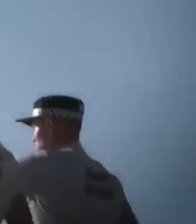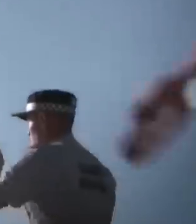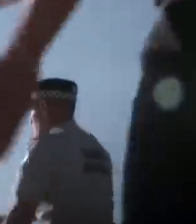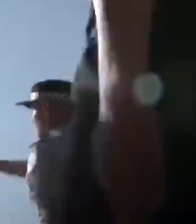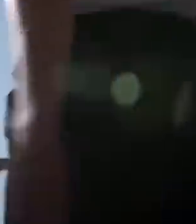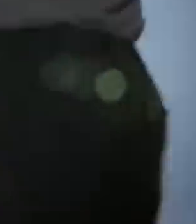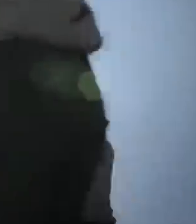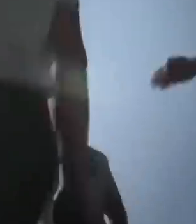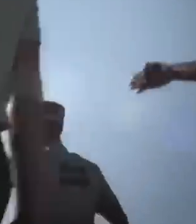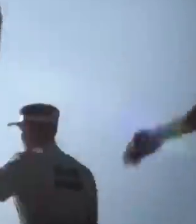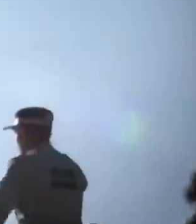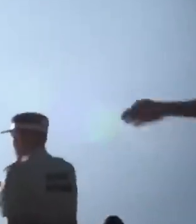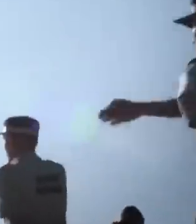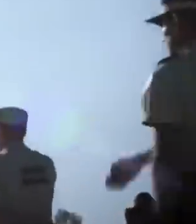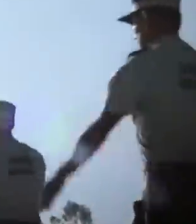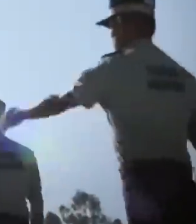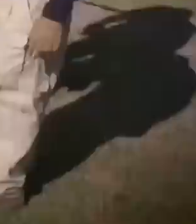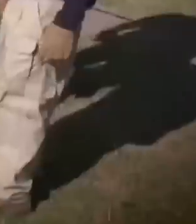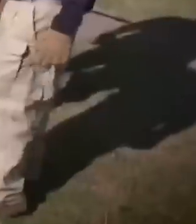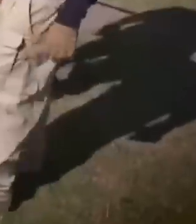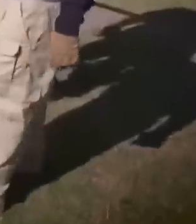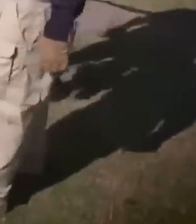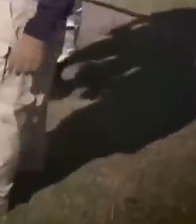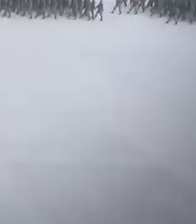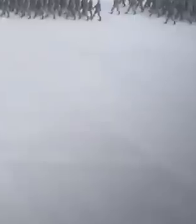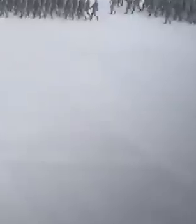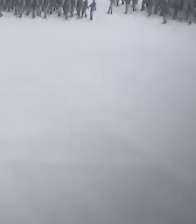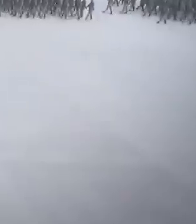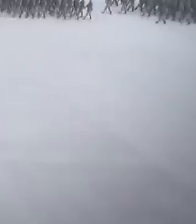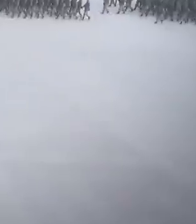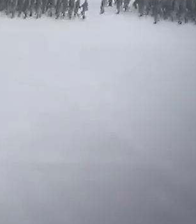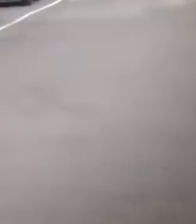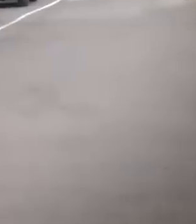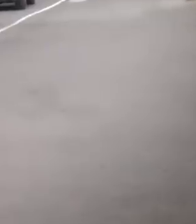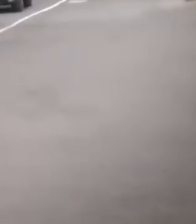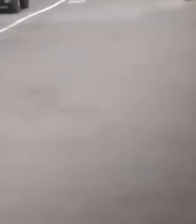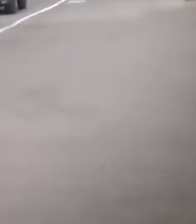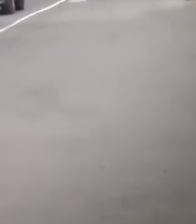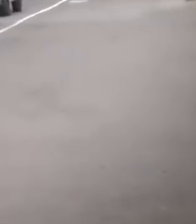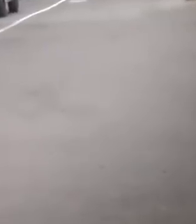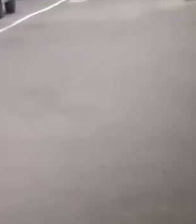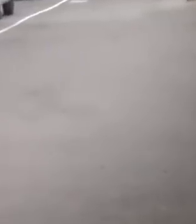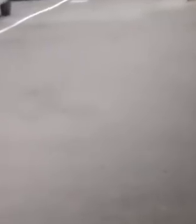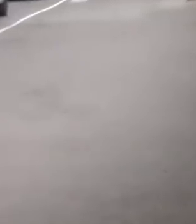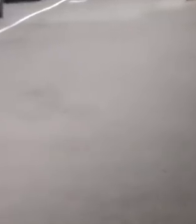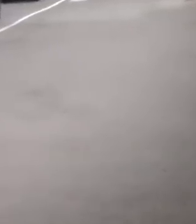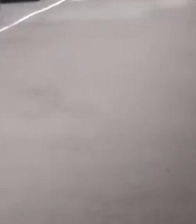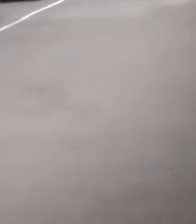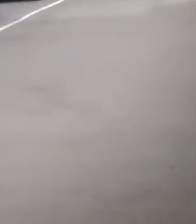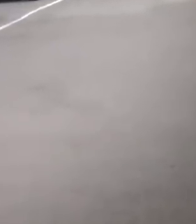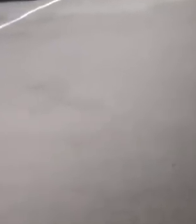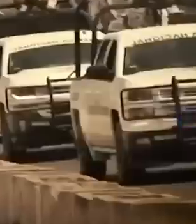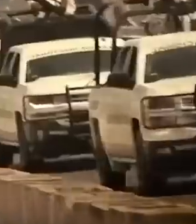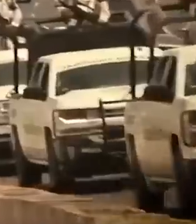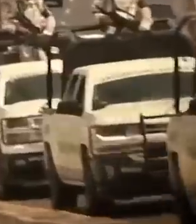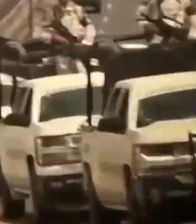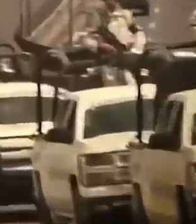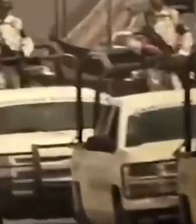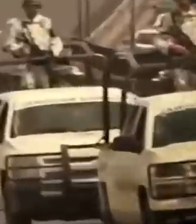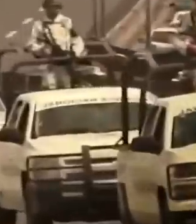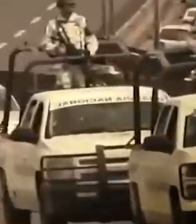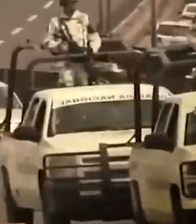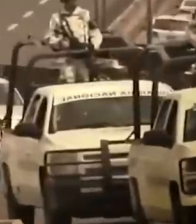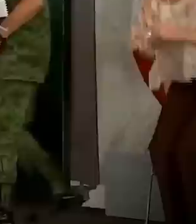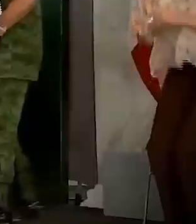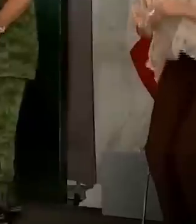se civiliza la guardia nacional pero en los hechos su operación continúa en manos de militares el segundo